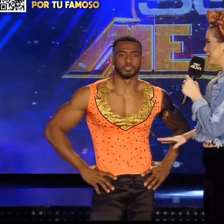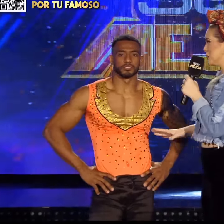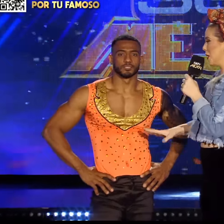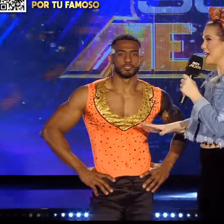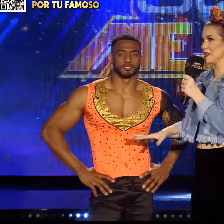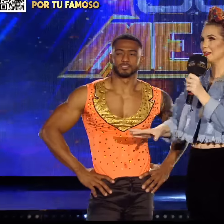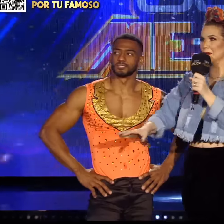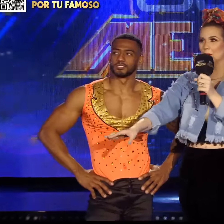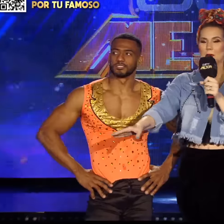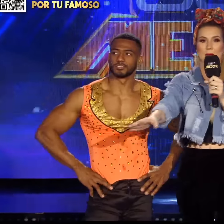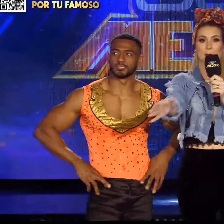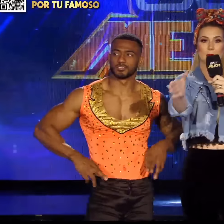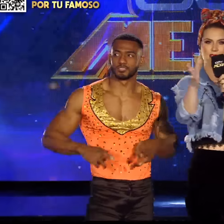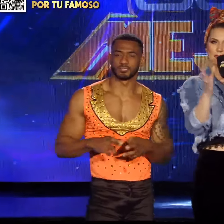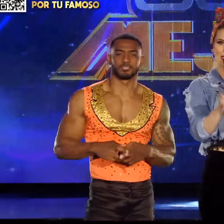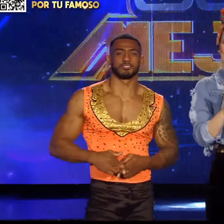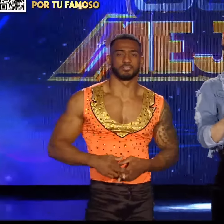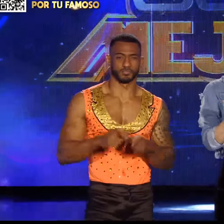público, mi querido Juan, en